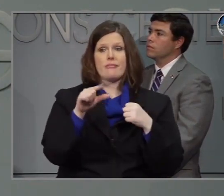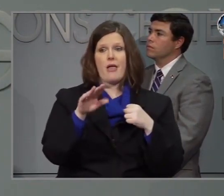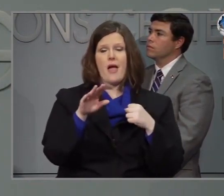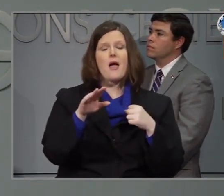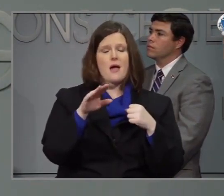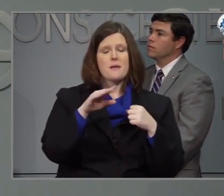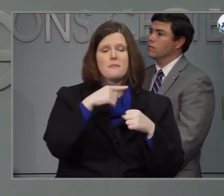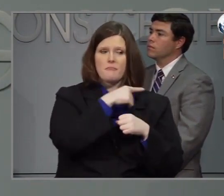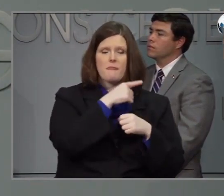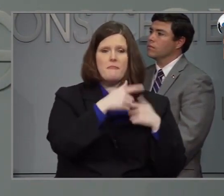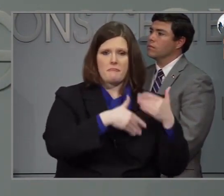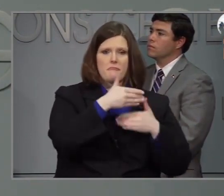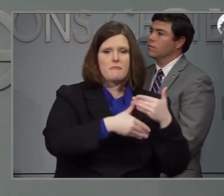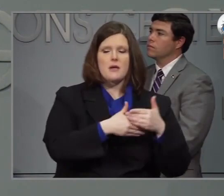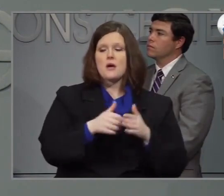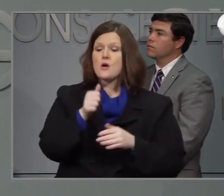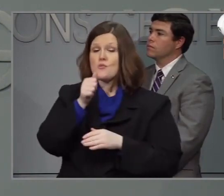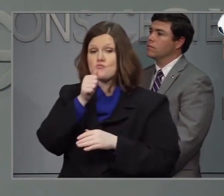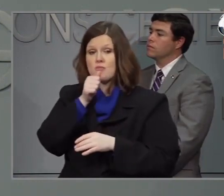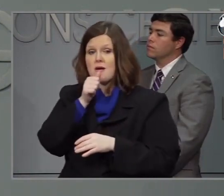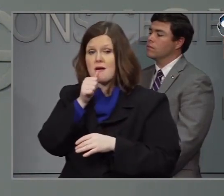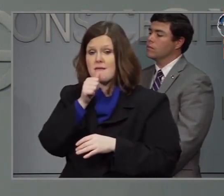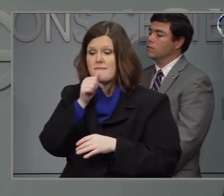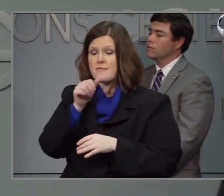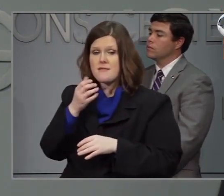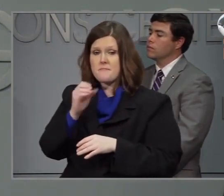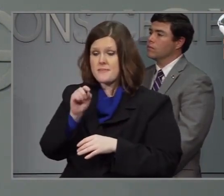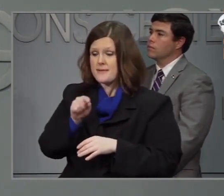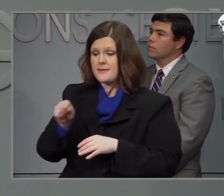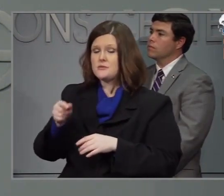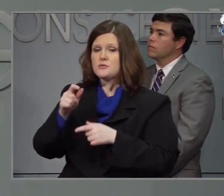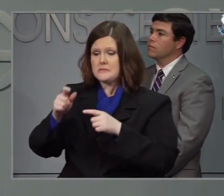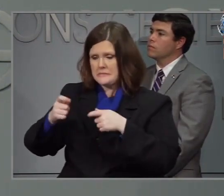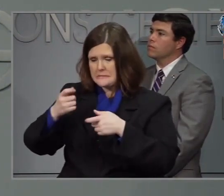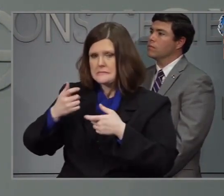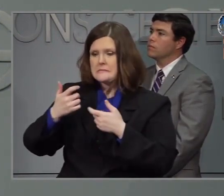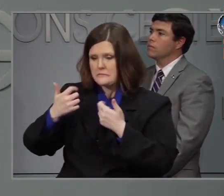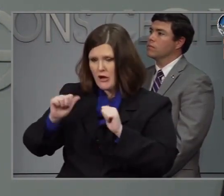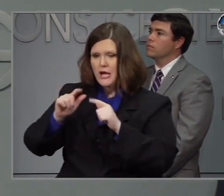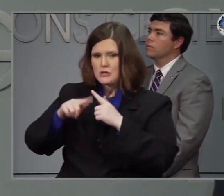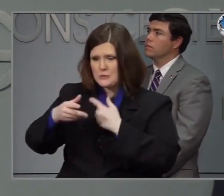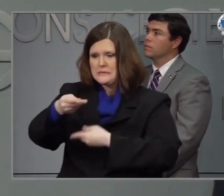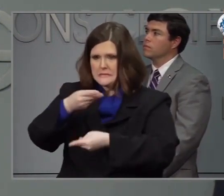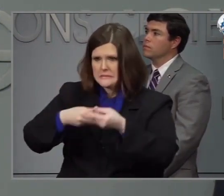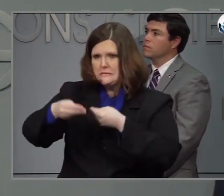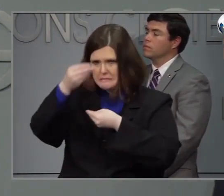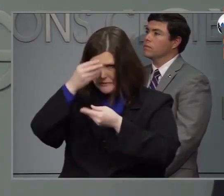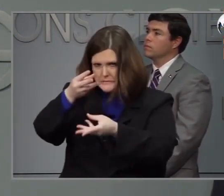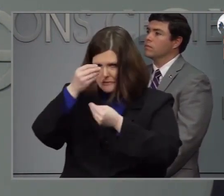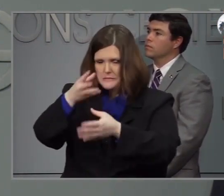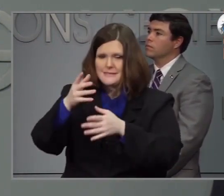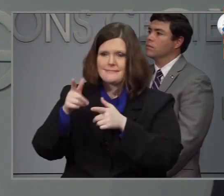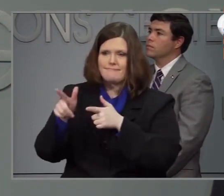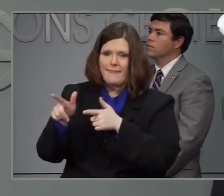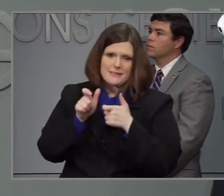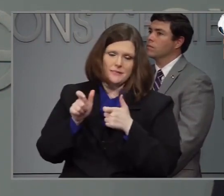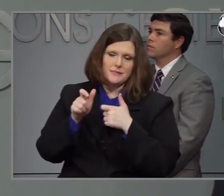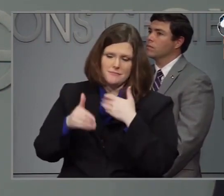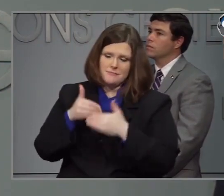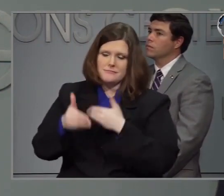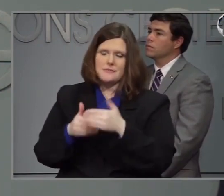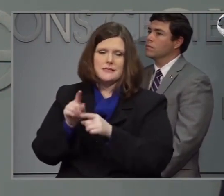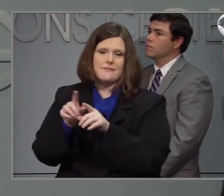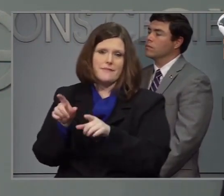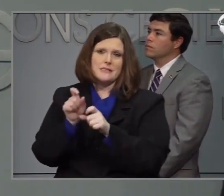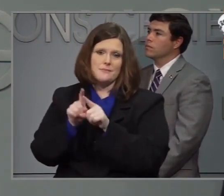departamento estatal yo sé que con nuestros aliados privados se está tardando un poco más la entrega de resultados de prueba